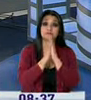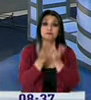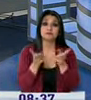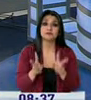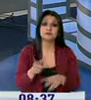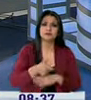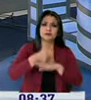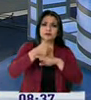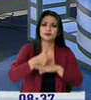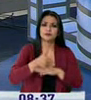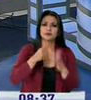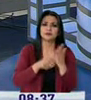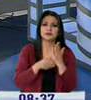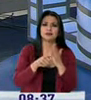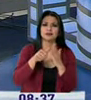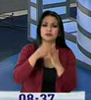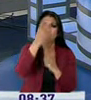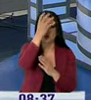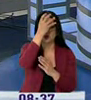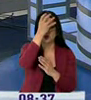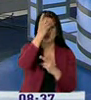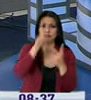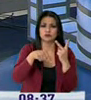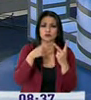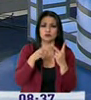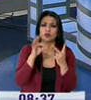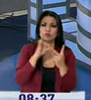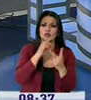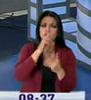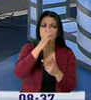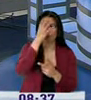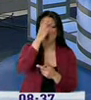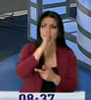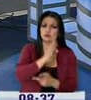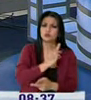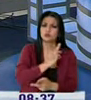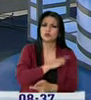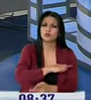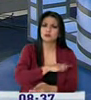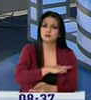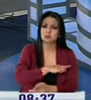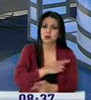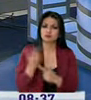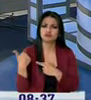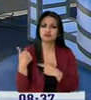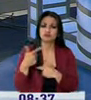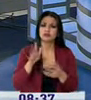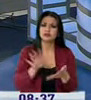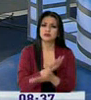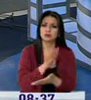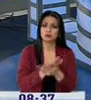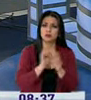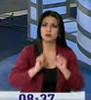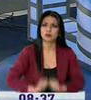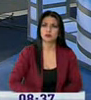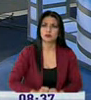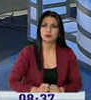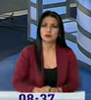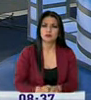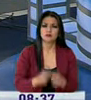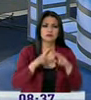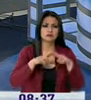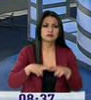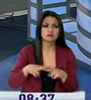a las autoridades del Ministerio de Educación o a su vez a las municipales que se encargan de estas escuelas municipales para que hagan